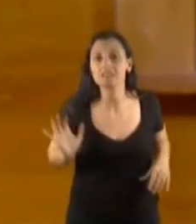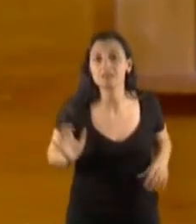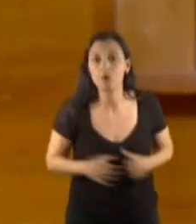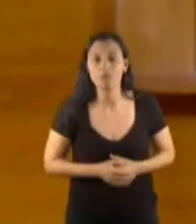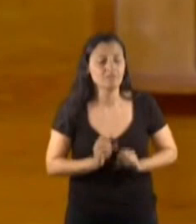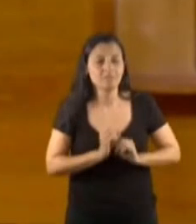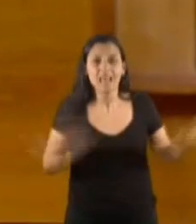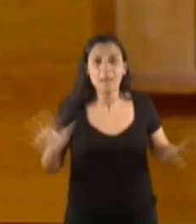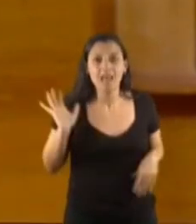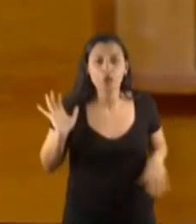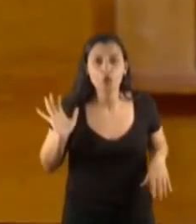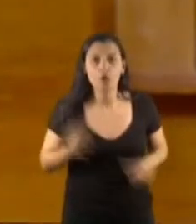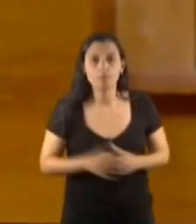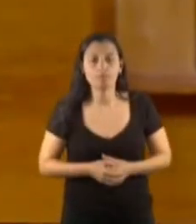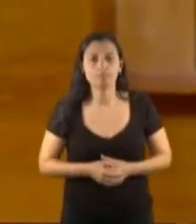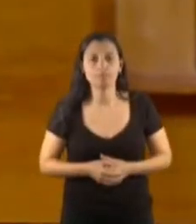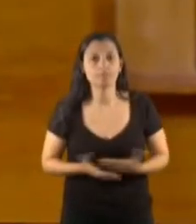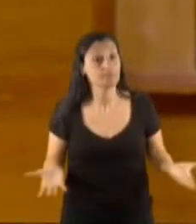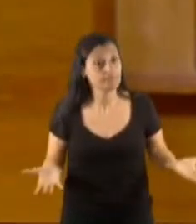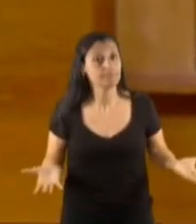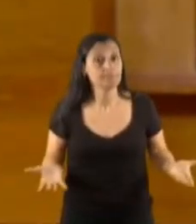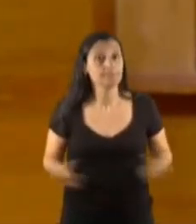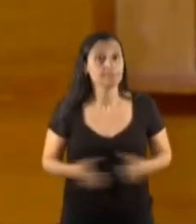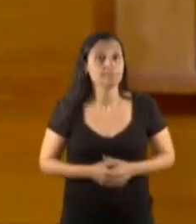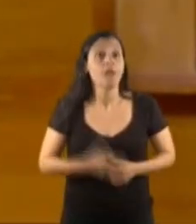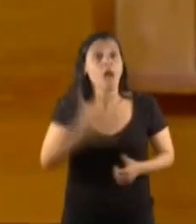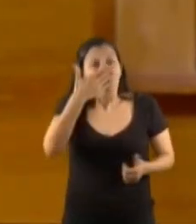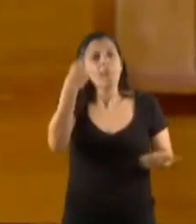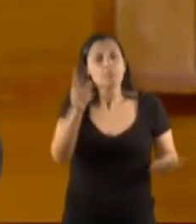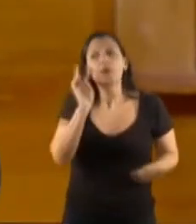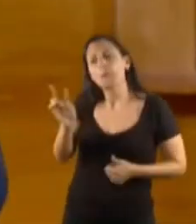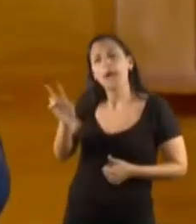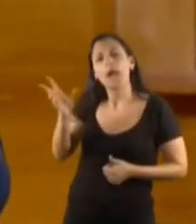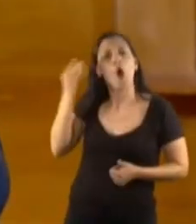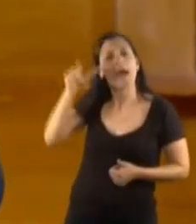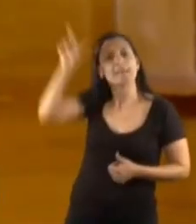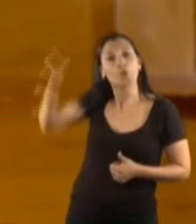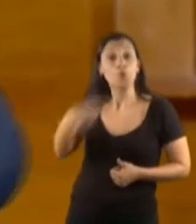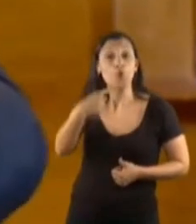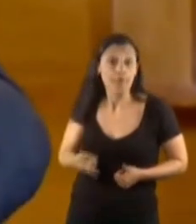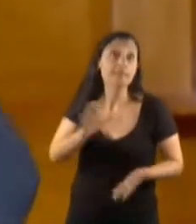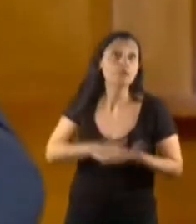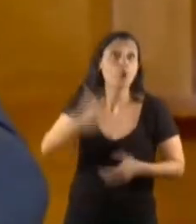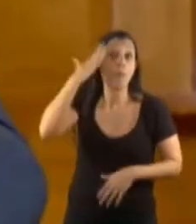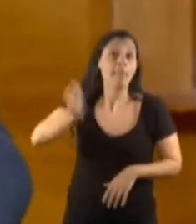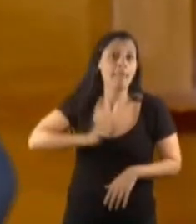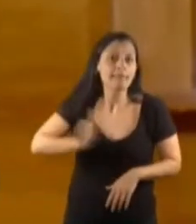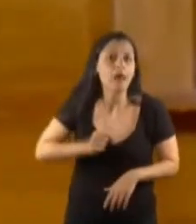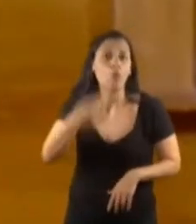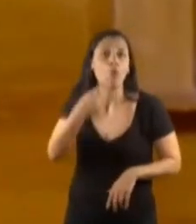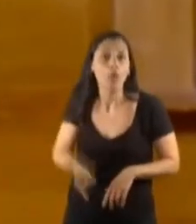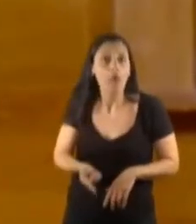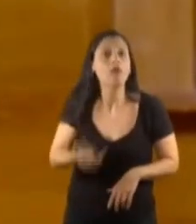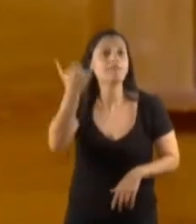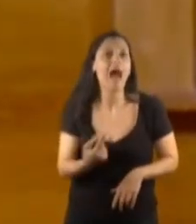tremendo claro cuando después escucho que niegan la trocidad de la dictadura que vuelven a instalar la teoría de los